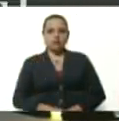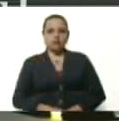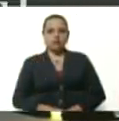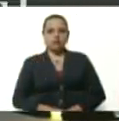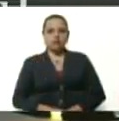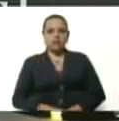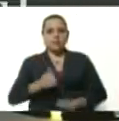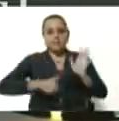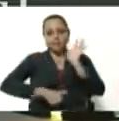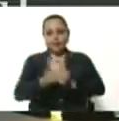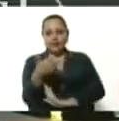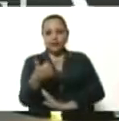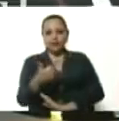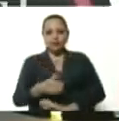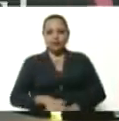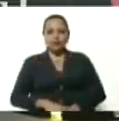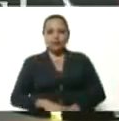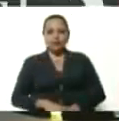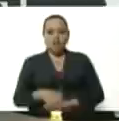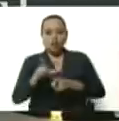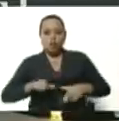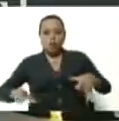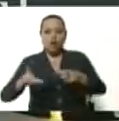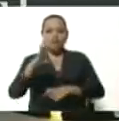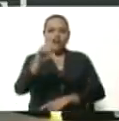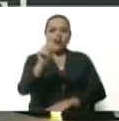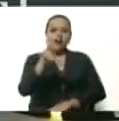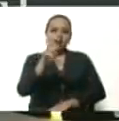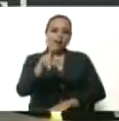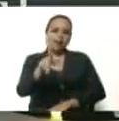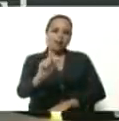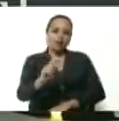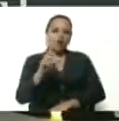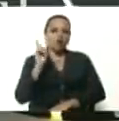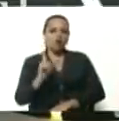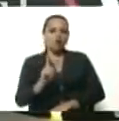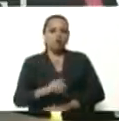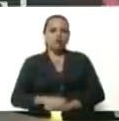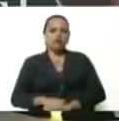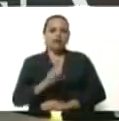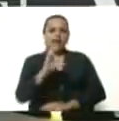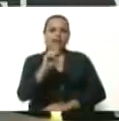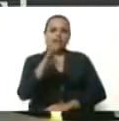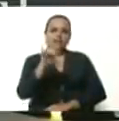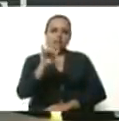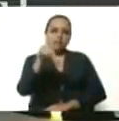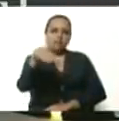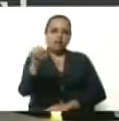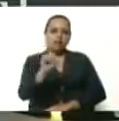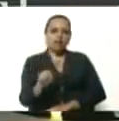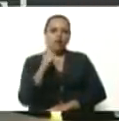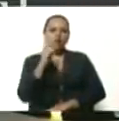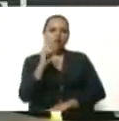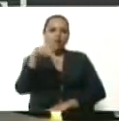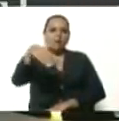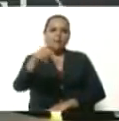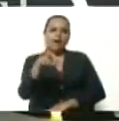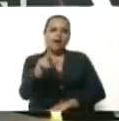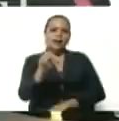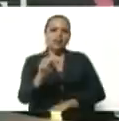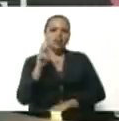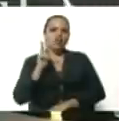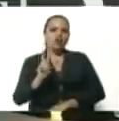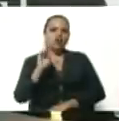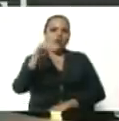cuatro casos más de Baral, uno de Cabimas, uno de Mara y dos de Machiques. Ese es el